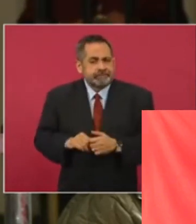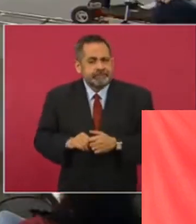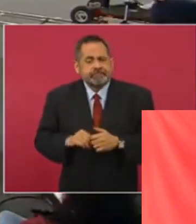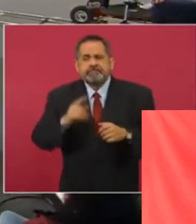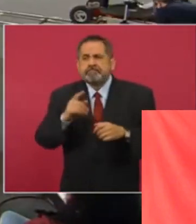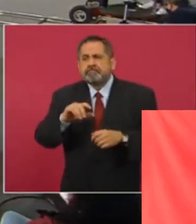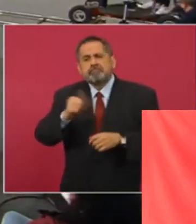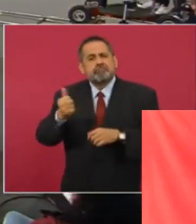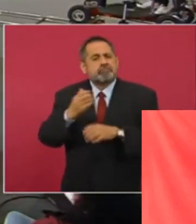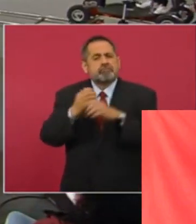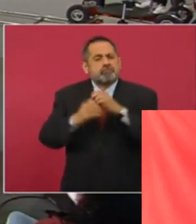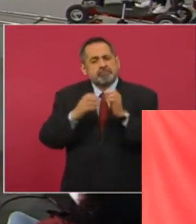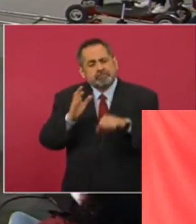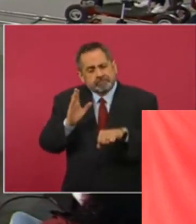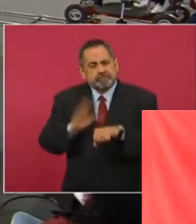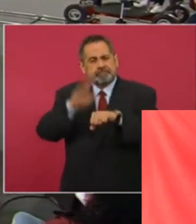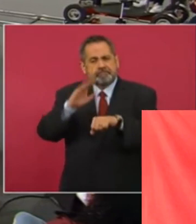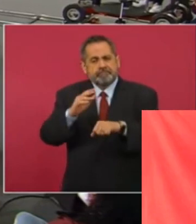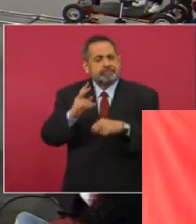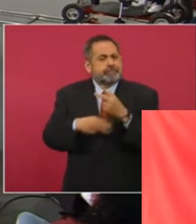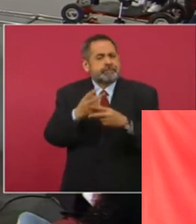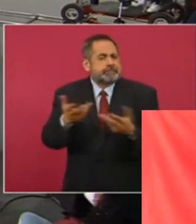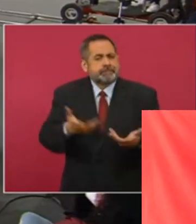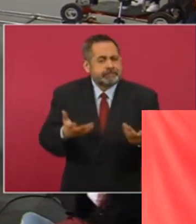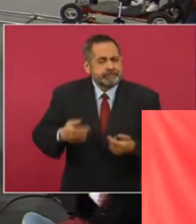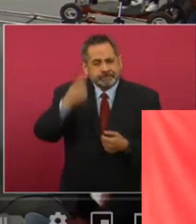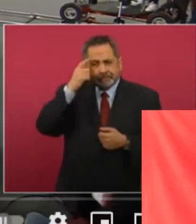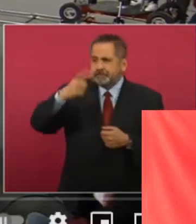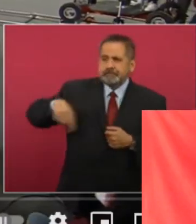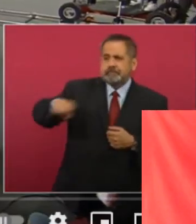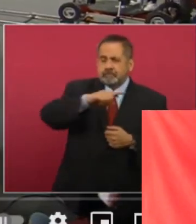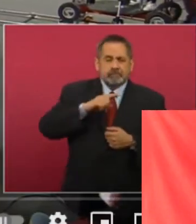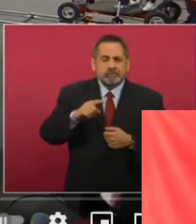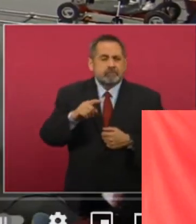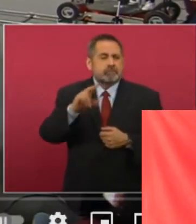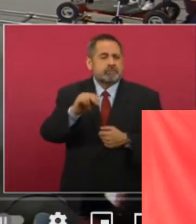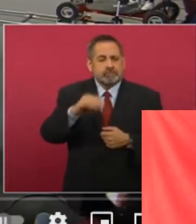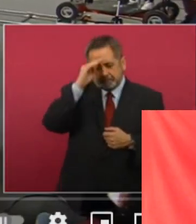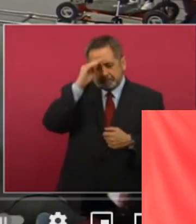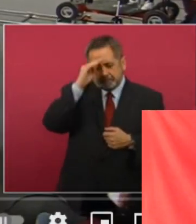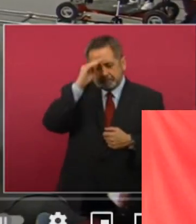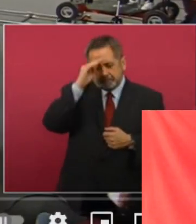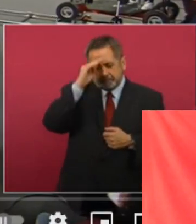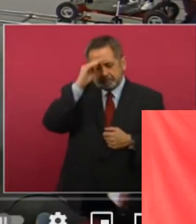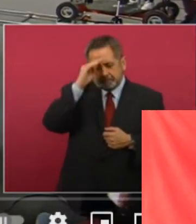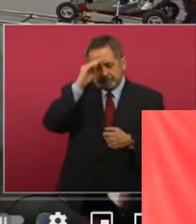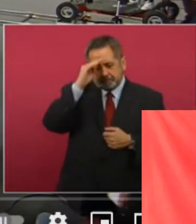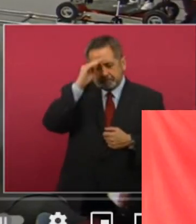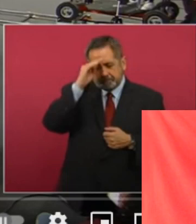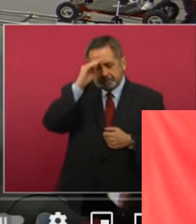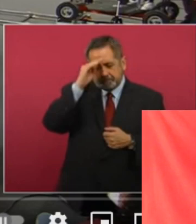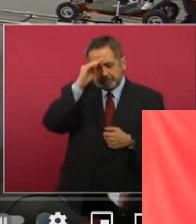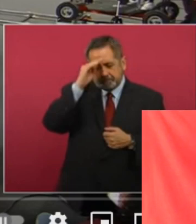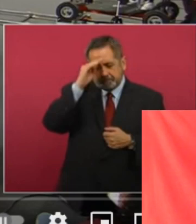hacer, qué acciones tomar para evitar que, bueno, pues se siga deteriorando el salario? Evitar que